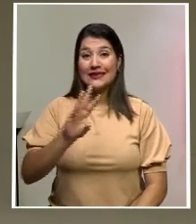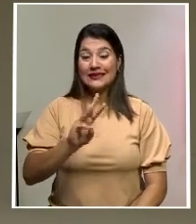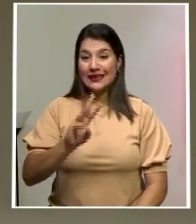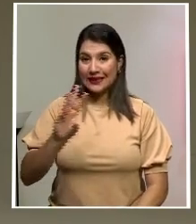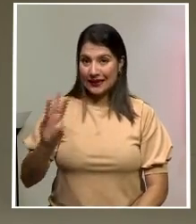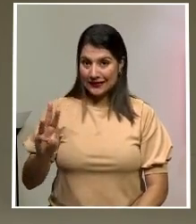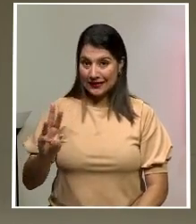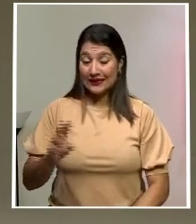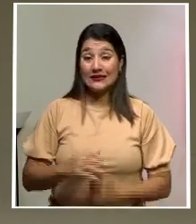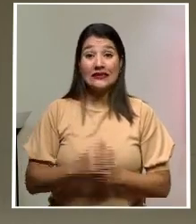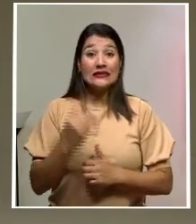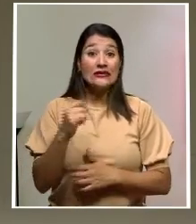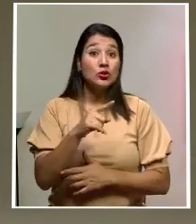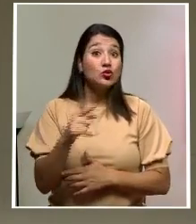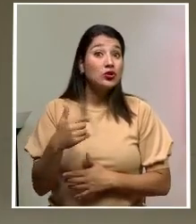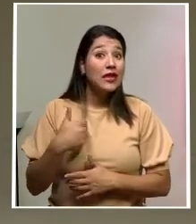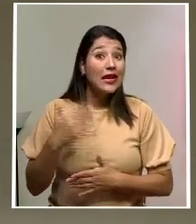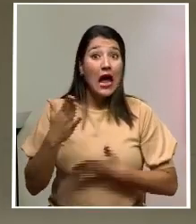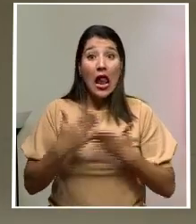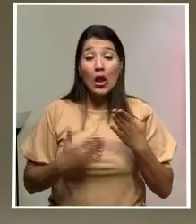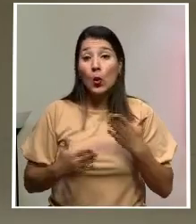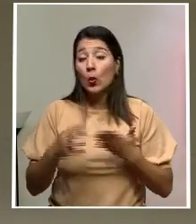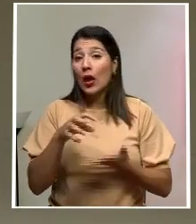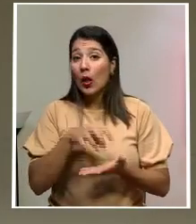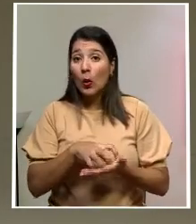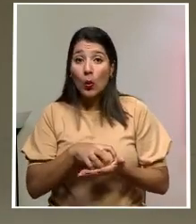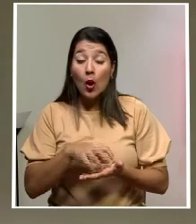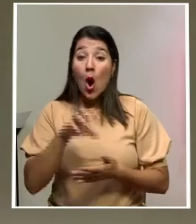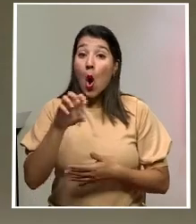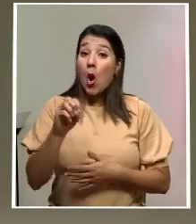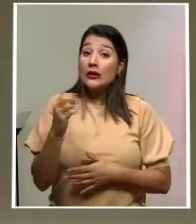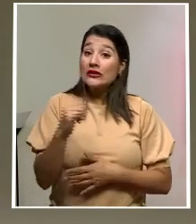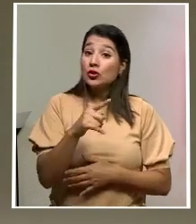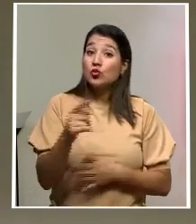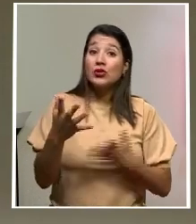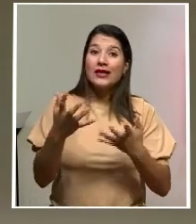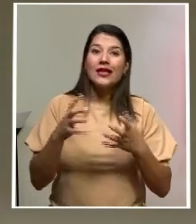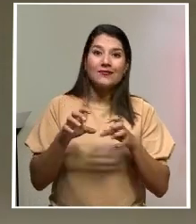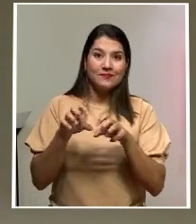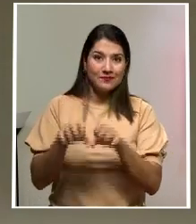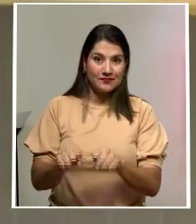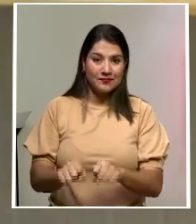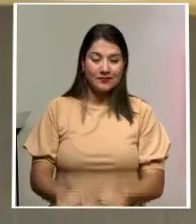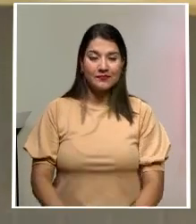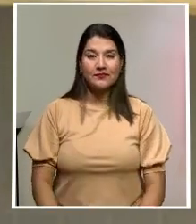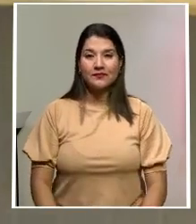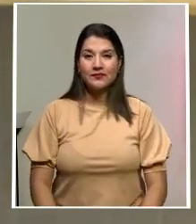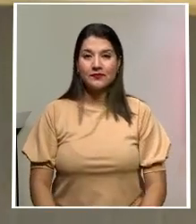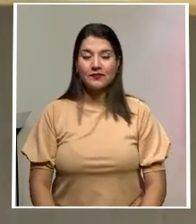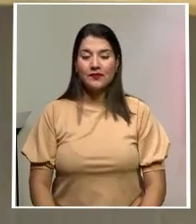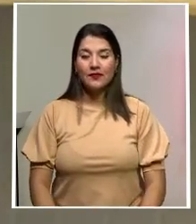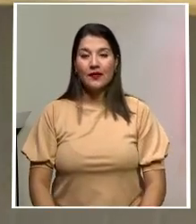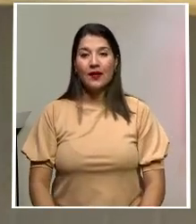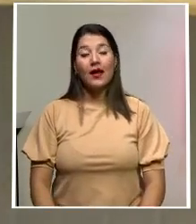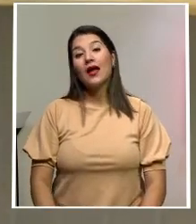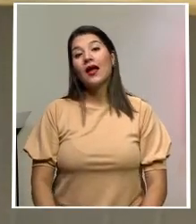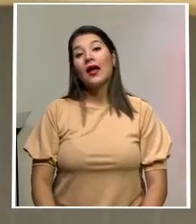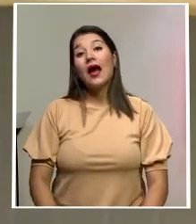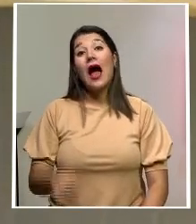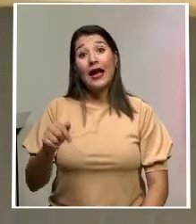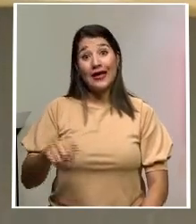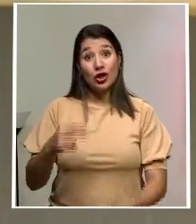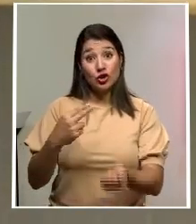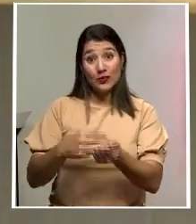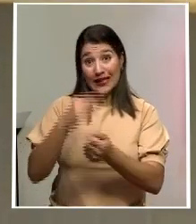2242-6666 por si tuvieran alguna consulta o si desean agendar su cita. El Banco de Sangre del Hospital